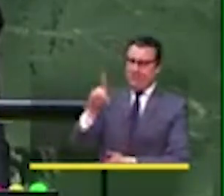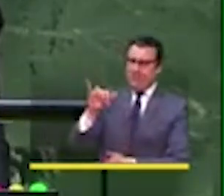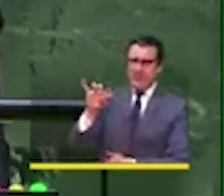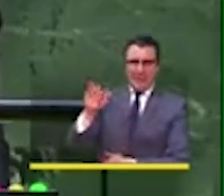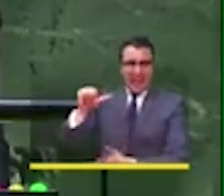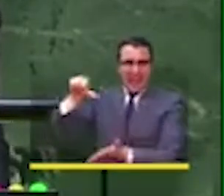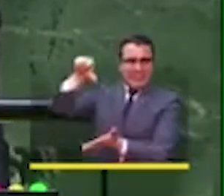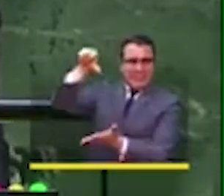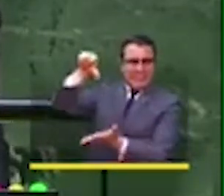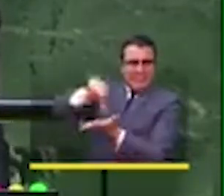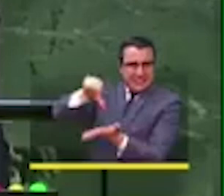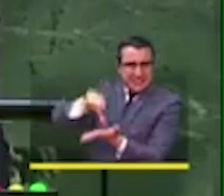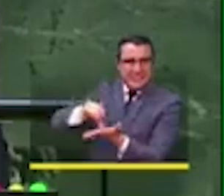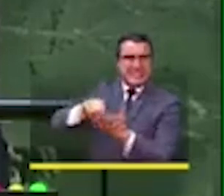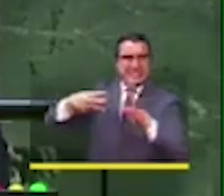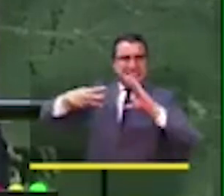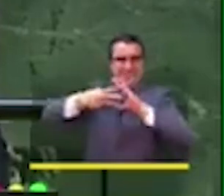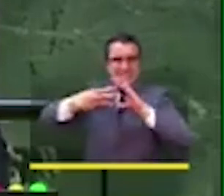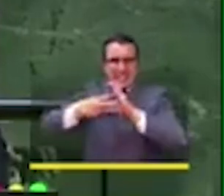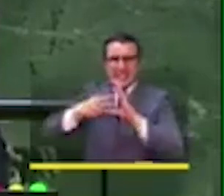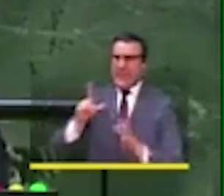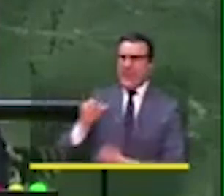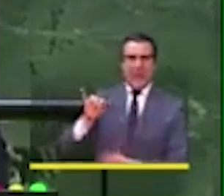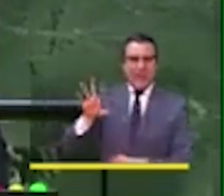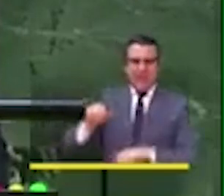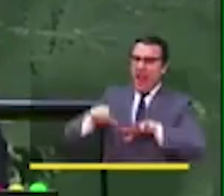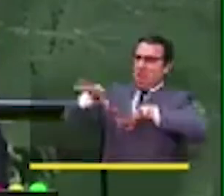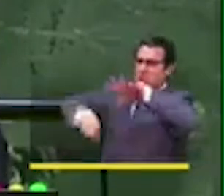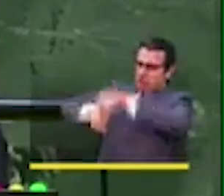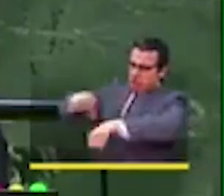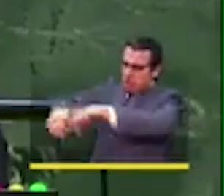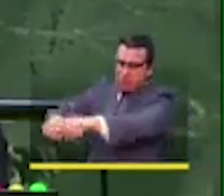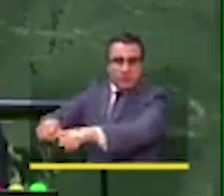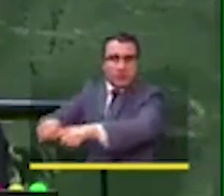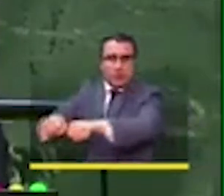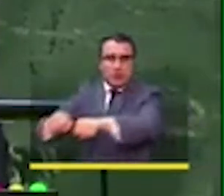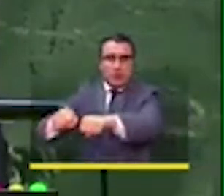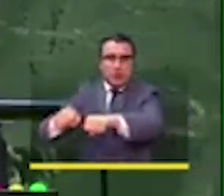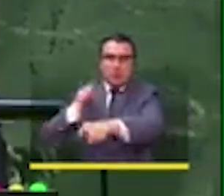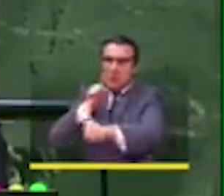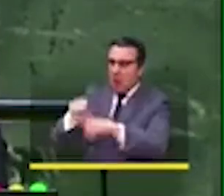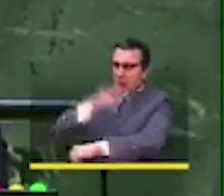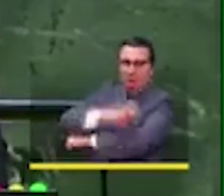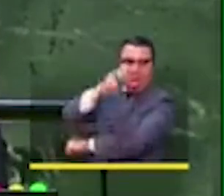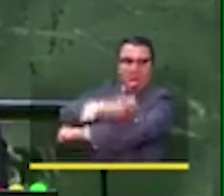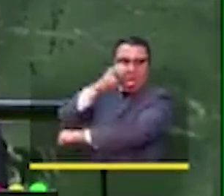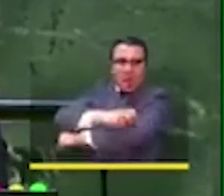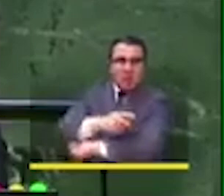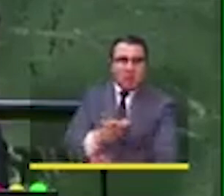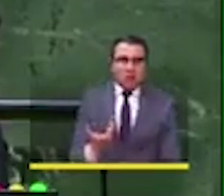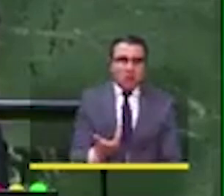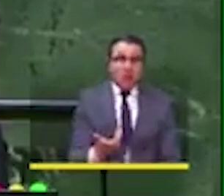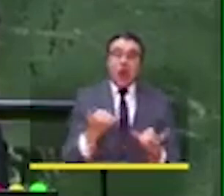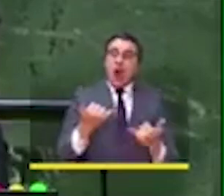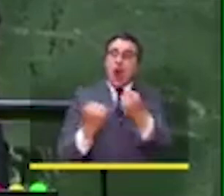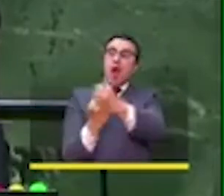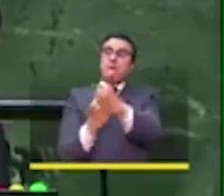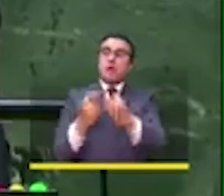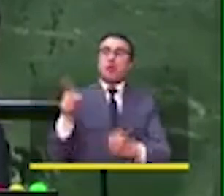Siria, a Libia. Se olvidaron que las mismas razones que se expresan para defender a